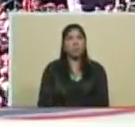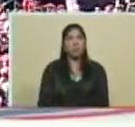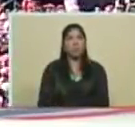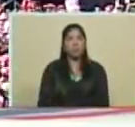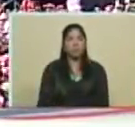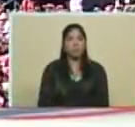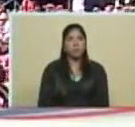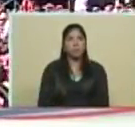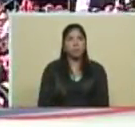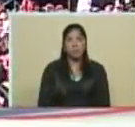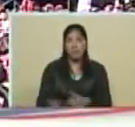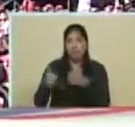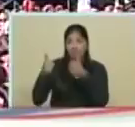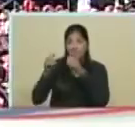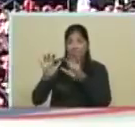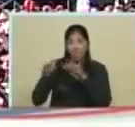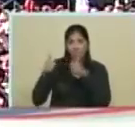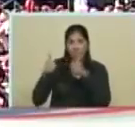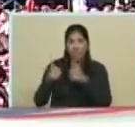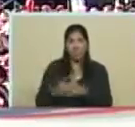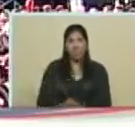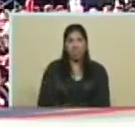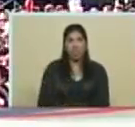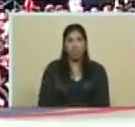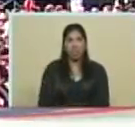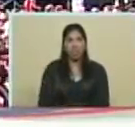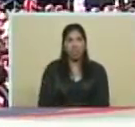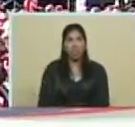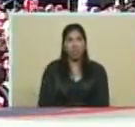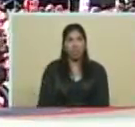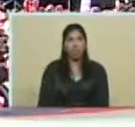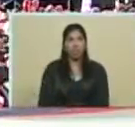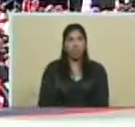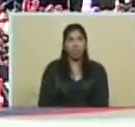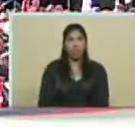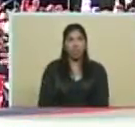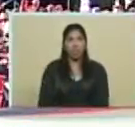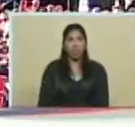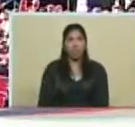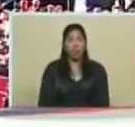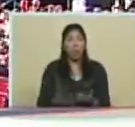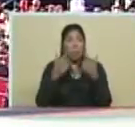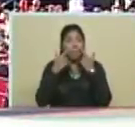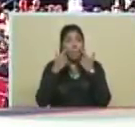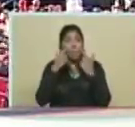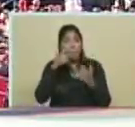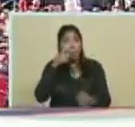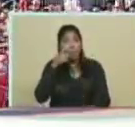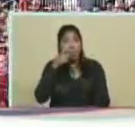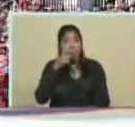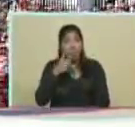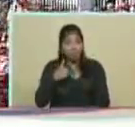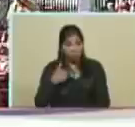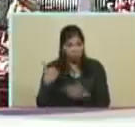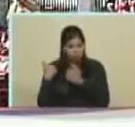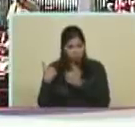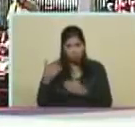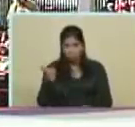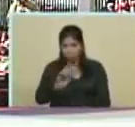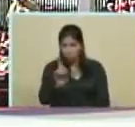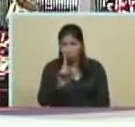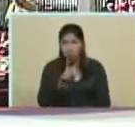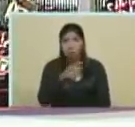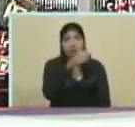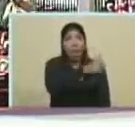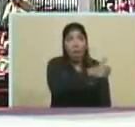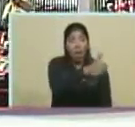más. Eso. Ese es el trabajo que tienen que hacer ustedes. Estar pendiente de eso, no me toca a mí. Cada quien tiene